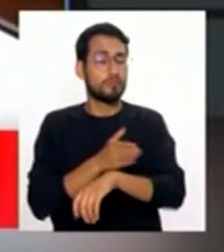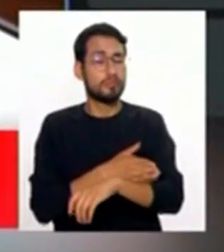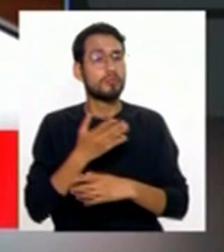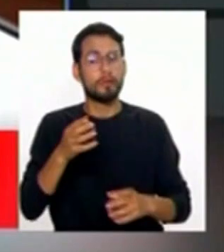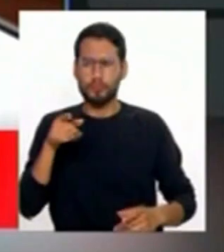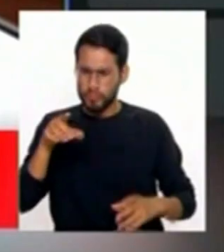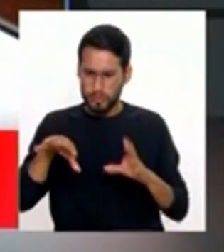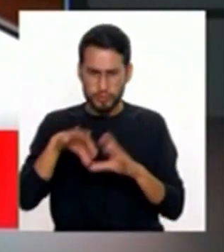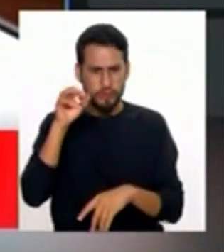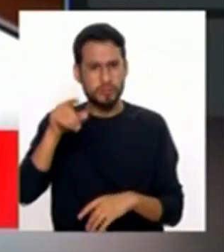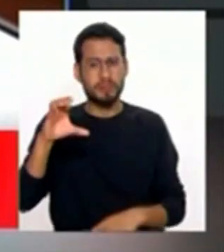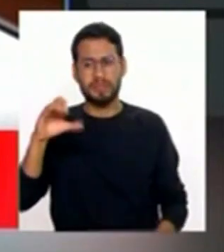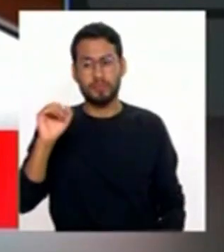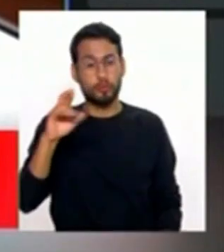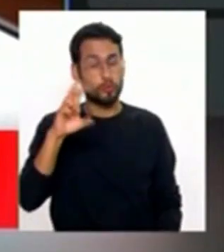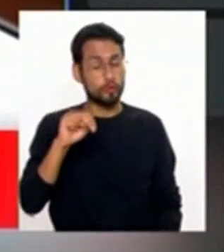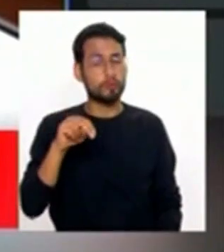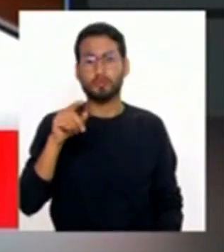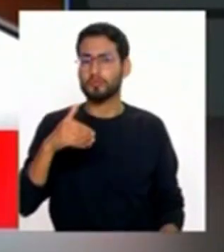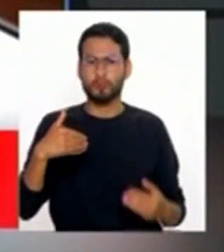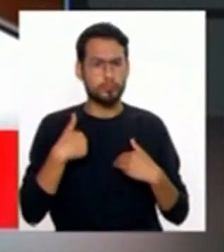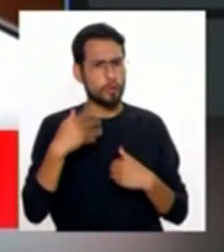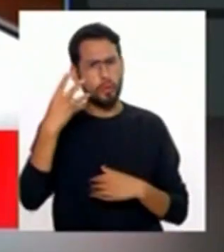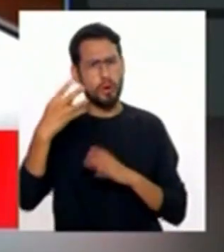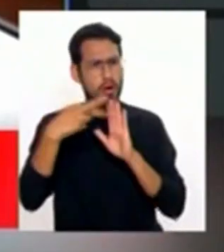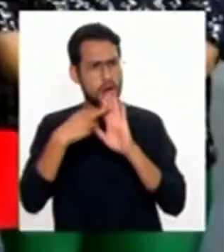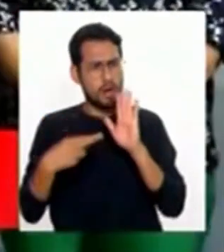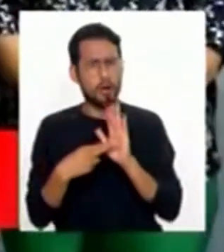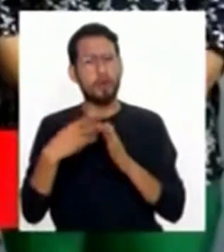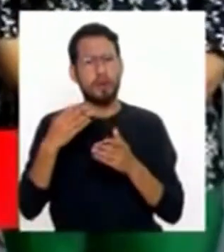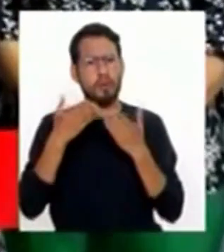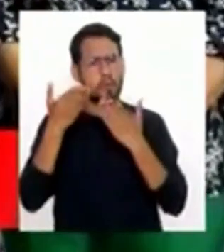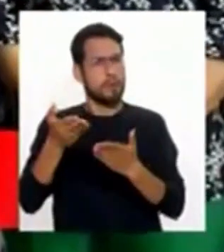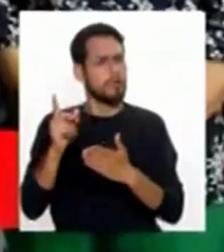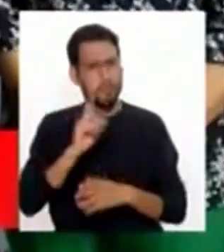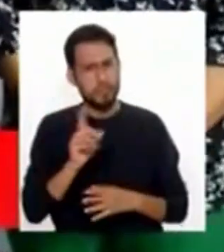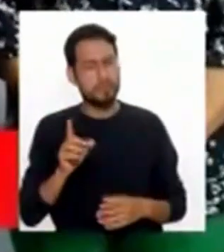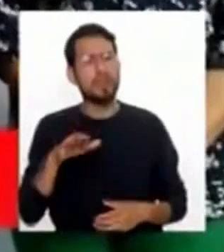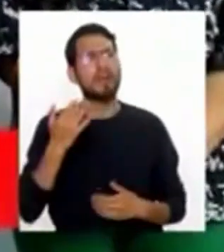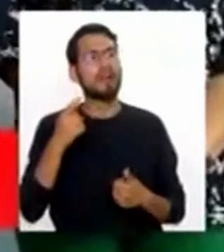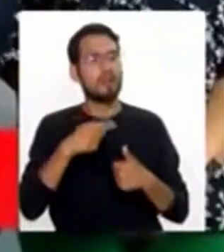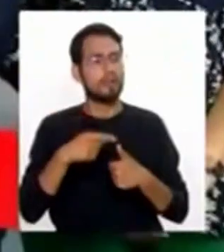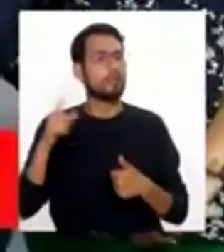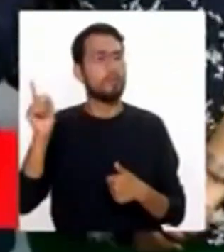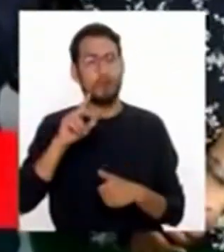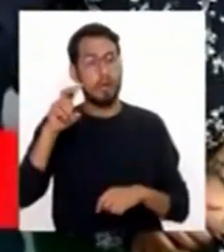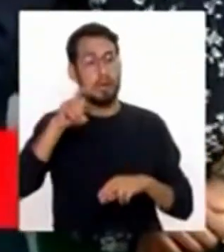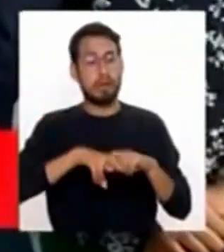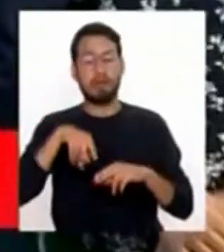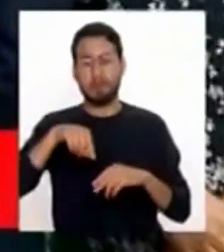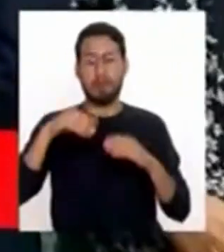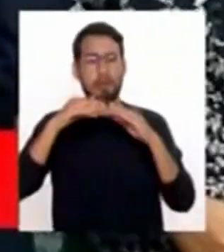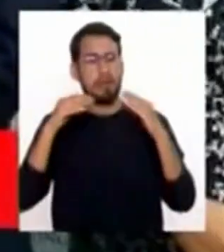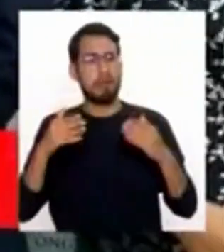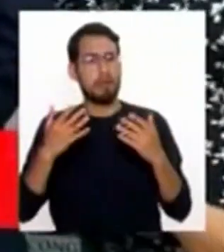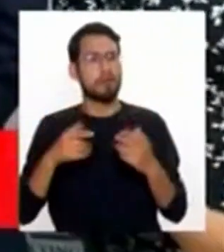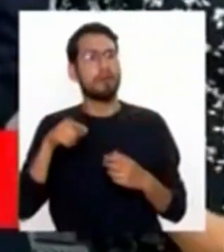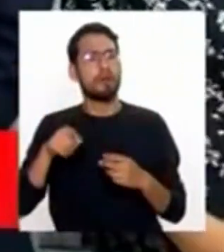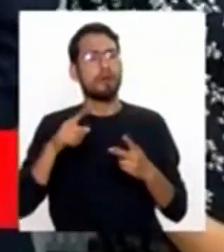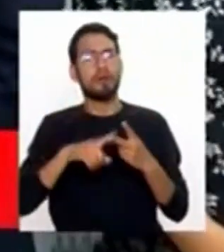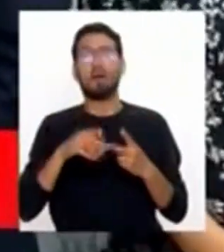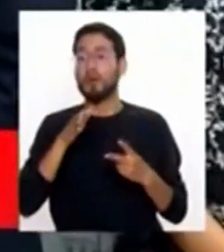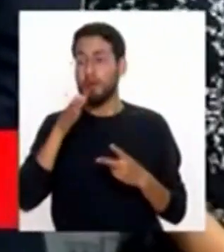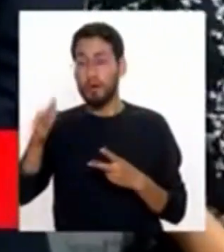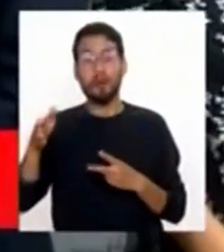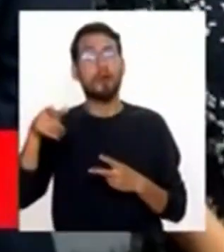tras acreditar que Cerrón Rojas no cumplió con las 4 reglas de conducta impuestas, entre ellas no ausentarse de su domicilio, acudir a